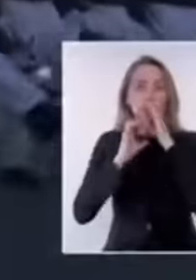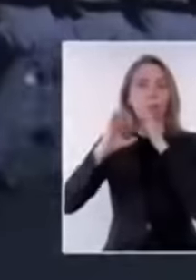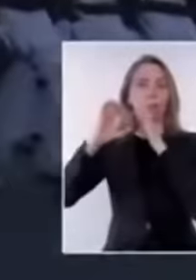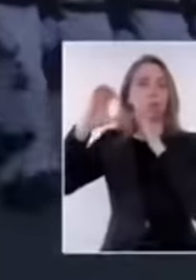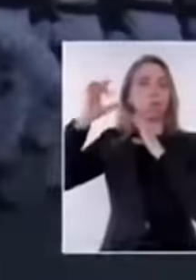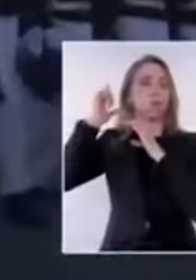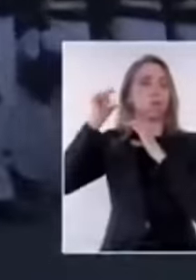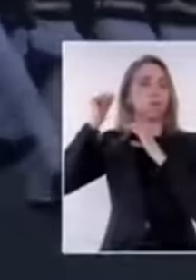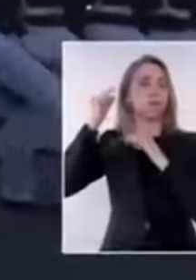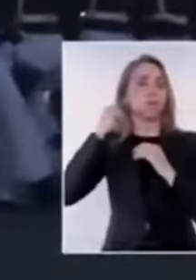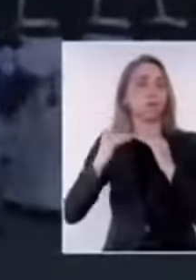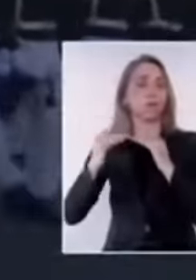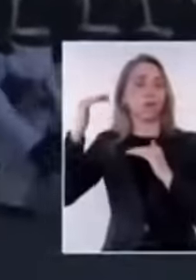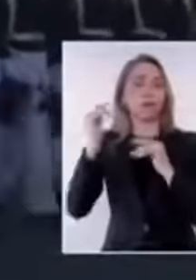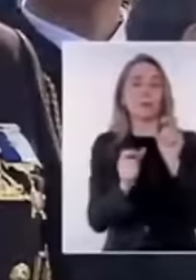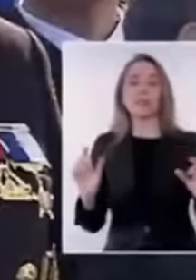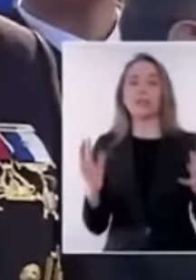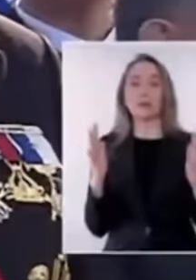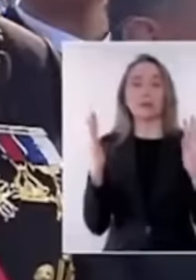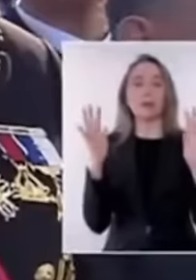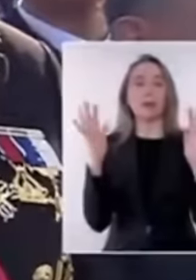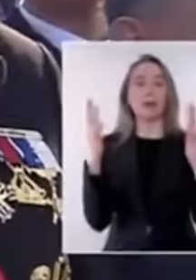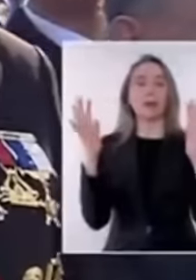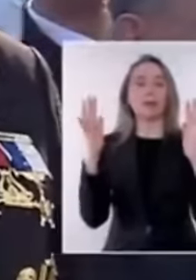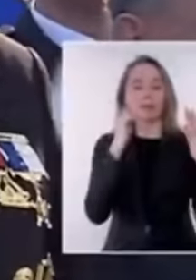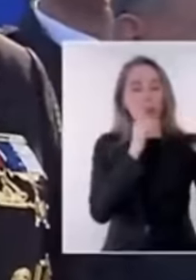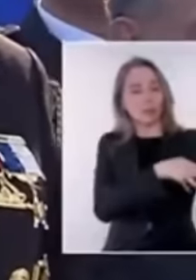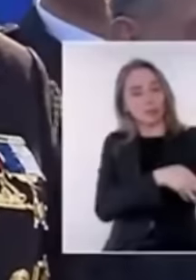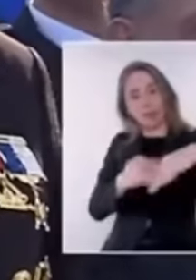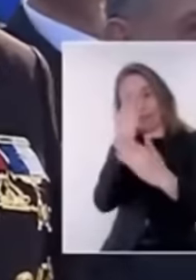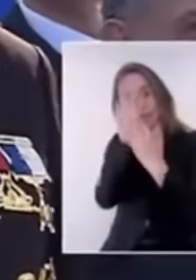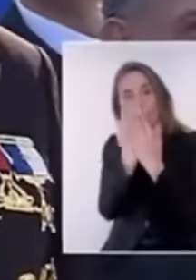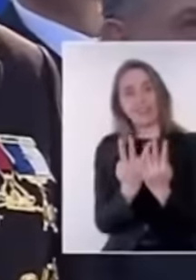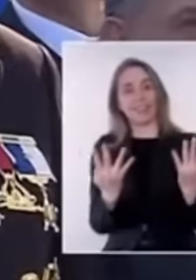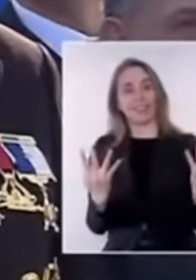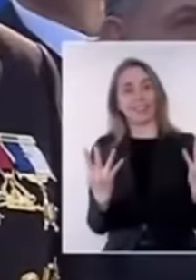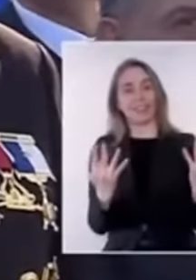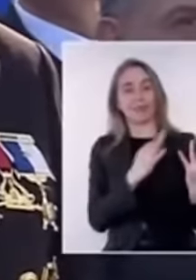Cambiando de tema, me gusta mucho cómo desfilan. Un paso firme.